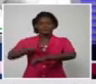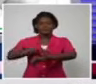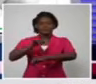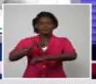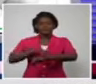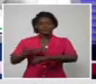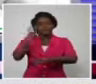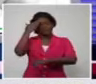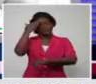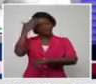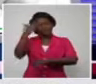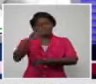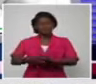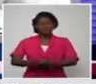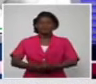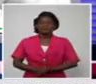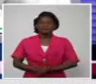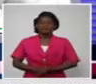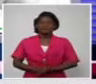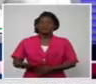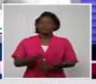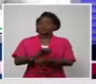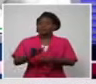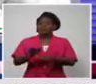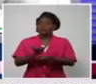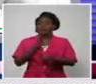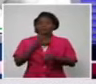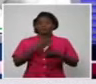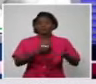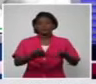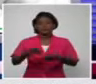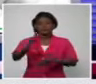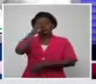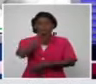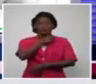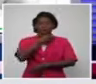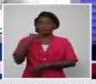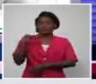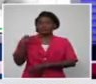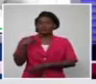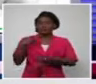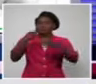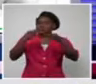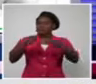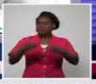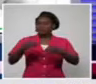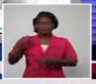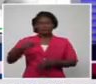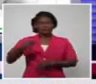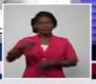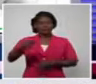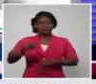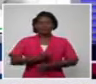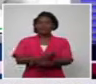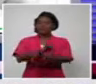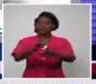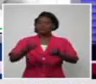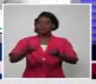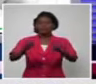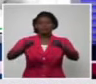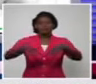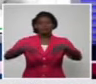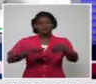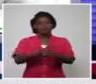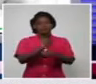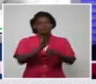González. Bienvenida, y le doy la bienvenida, como cada mañana ya, al doctor Francisco Durán García, director nacional de epidemiología del